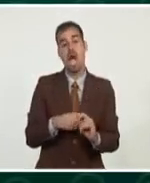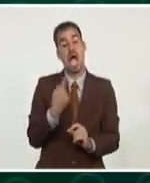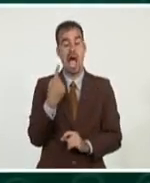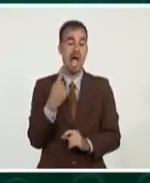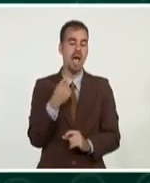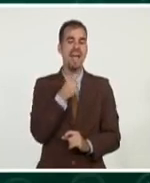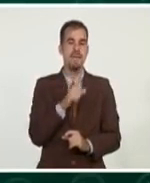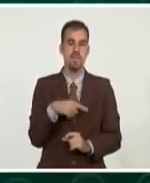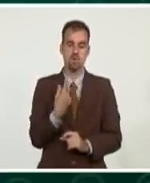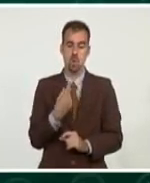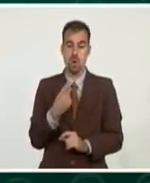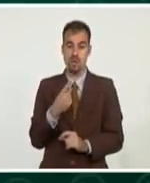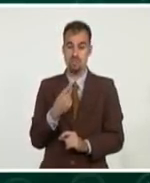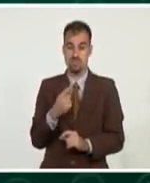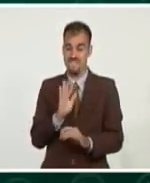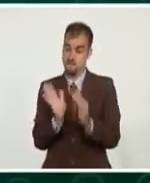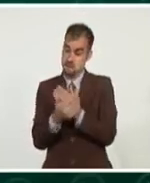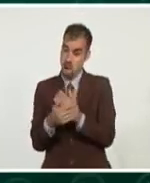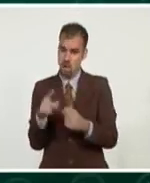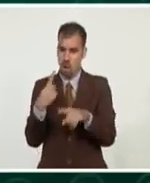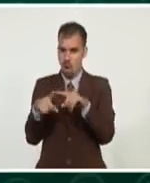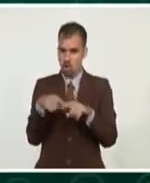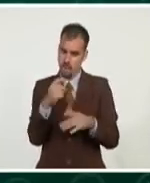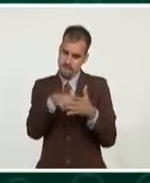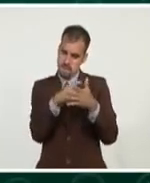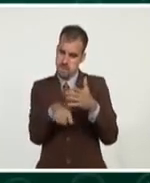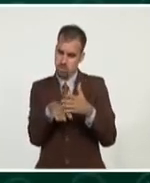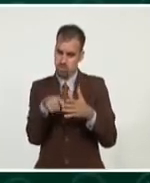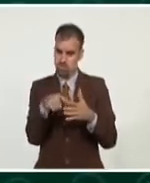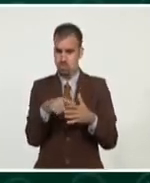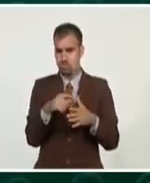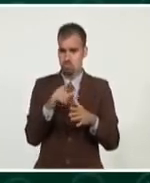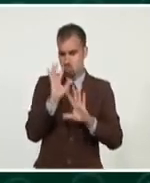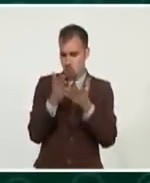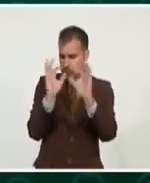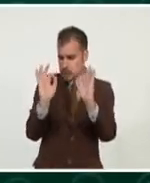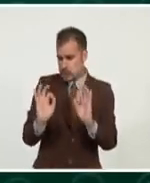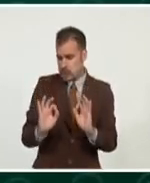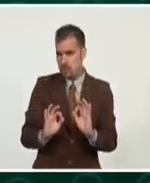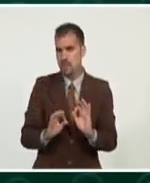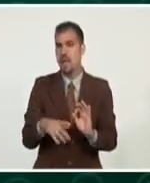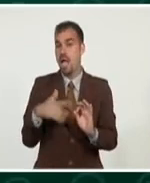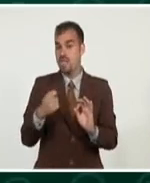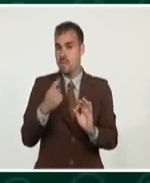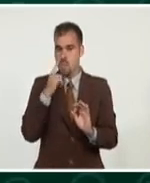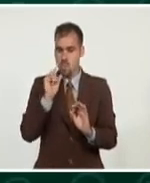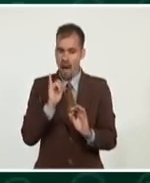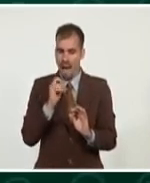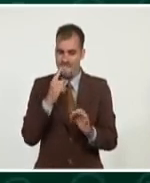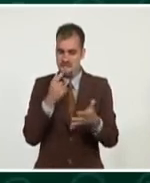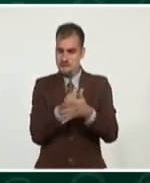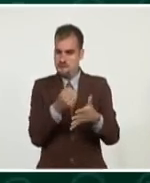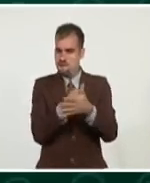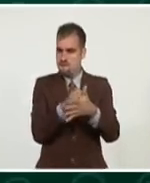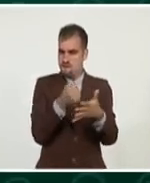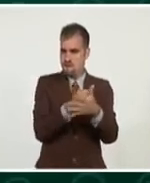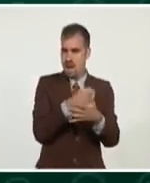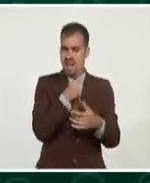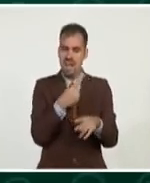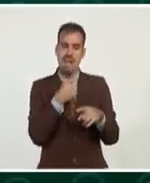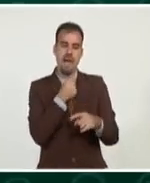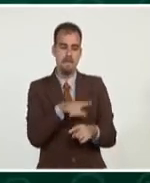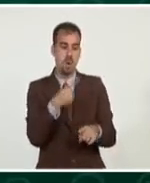uno comienza a ejercer una serie de estrategias para que haya presión o persuasión sobre los que tienen